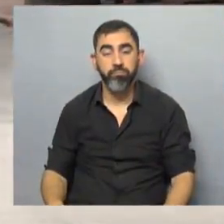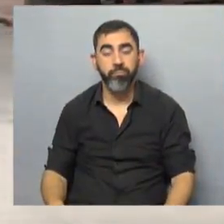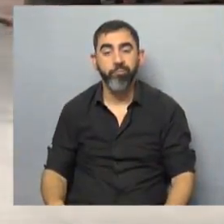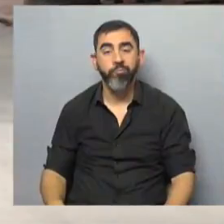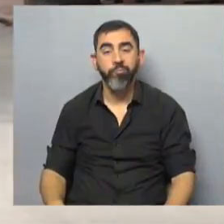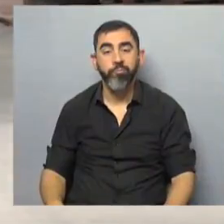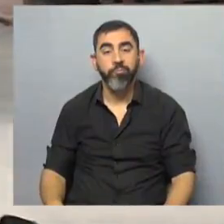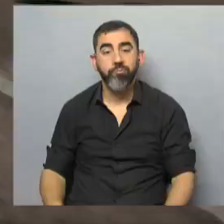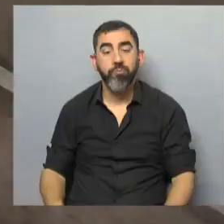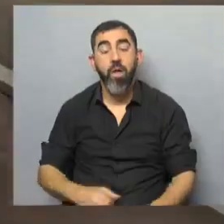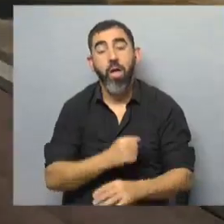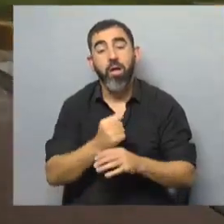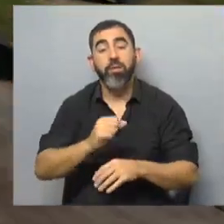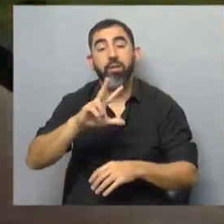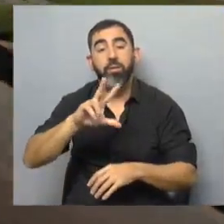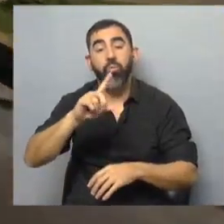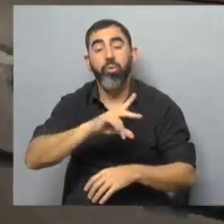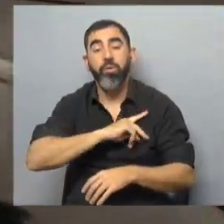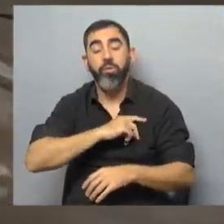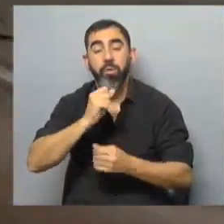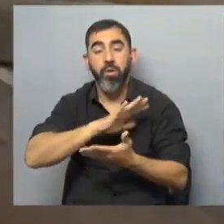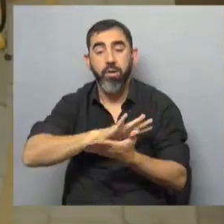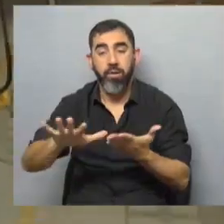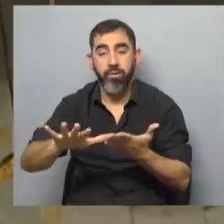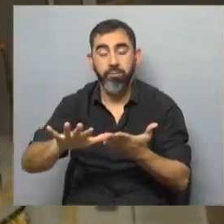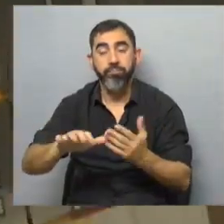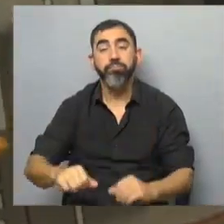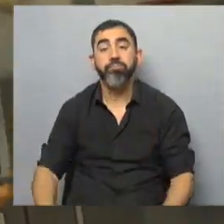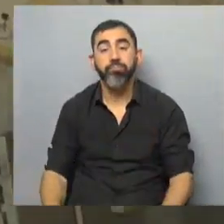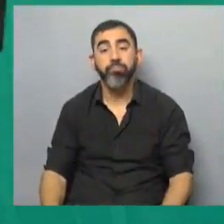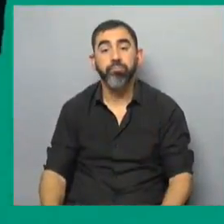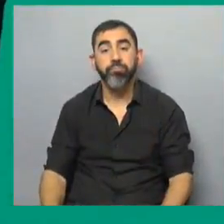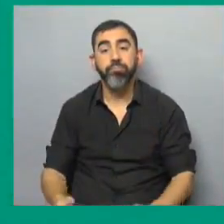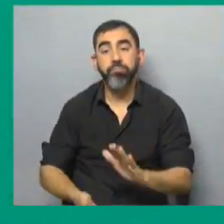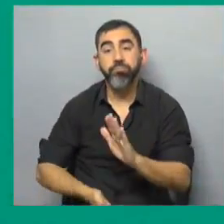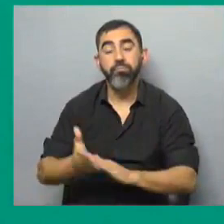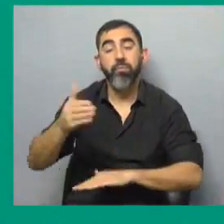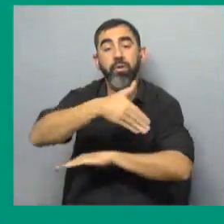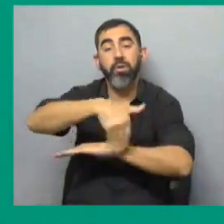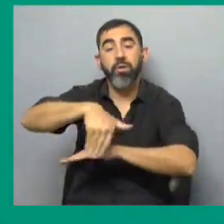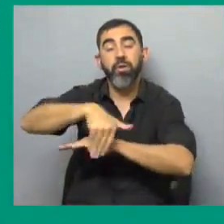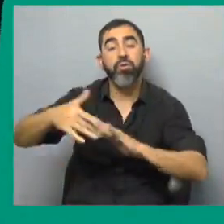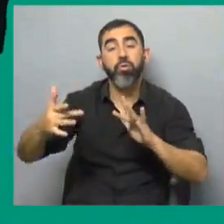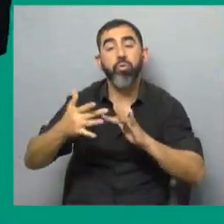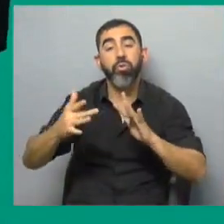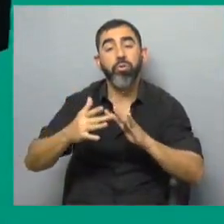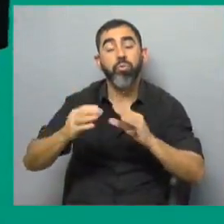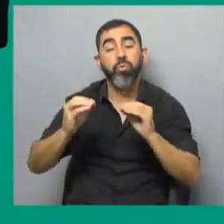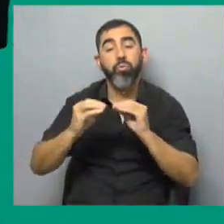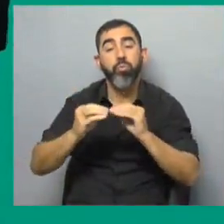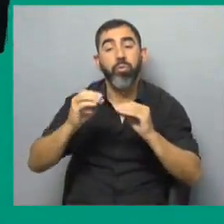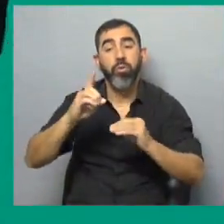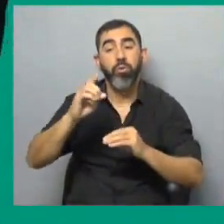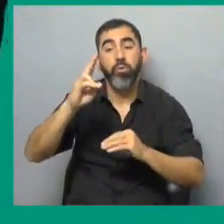gratuita. Exactamente, hasta el 31 de diciembre de 2022. Bueno, les propongo salir a la calle, Pilar Teijeiro, porque allí está nuestro compañero